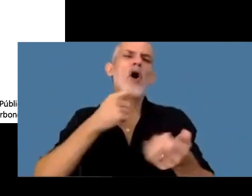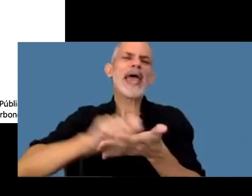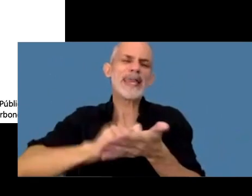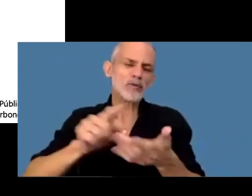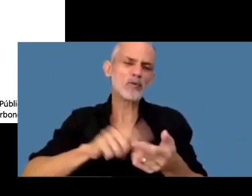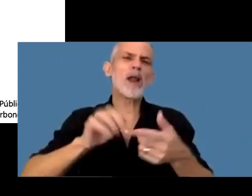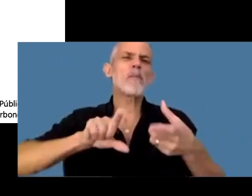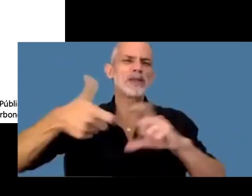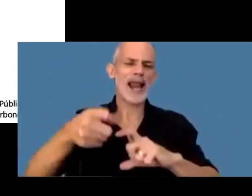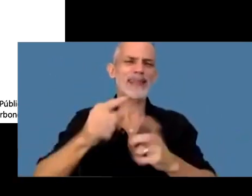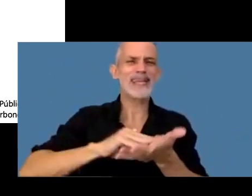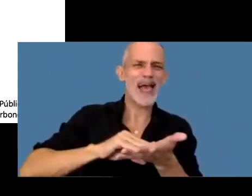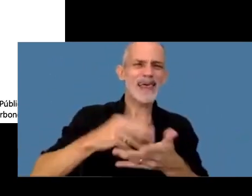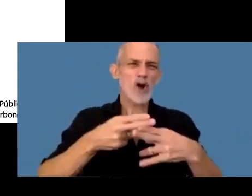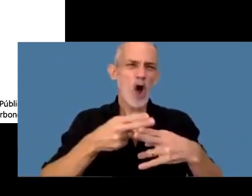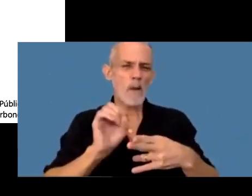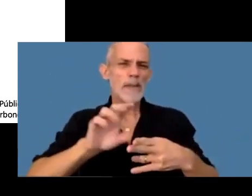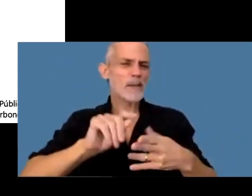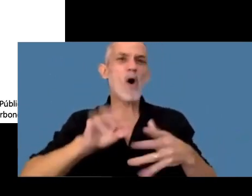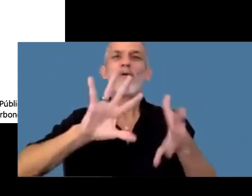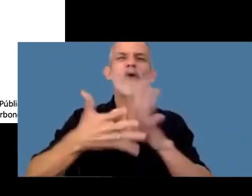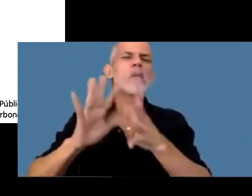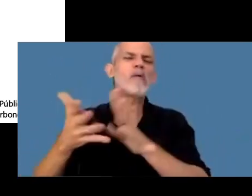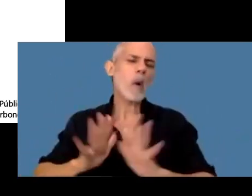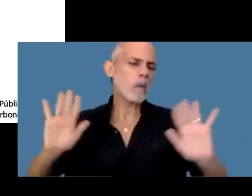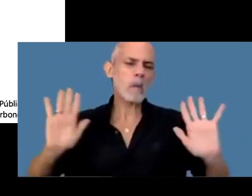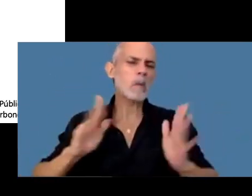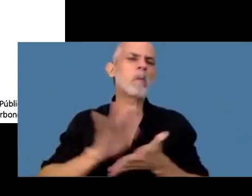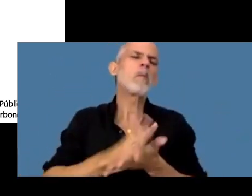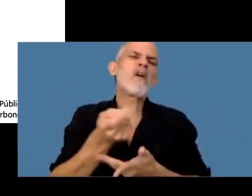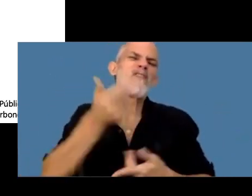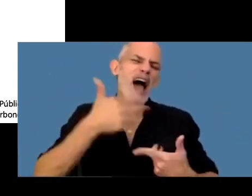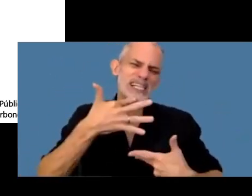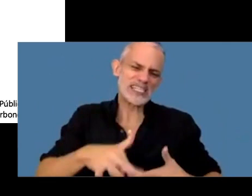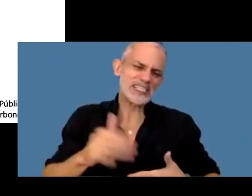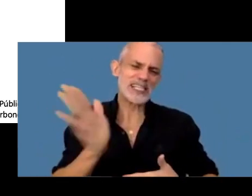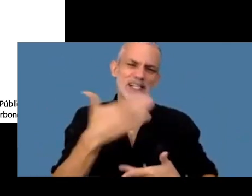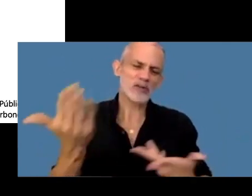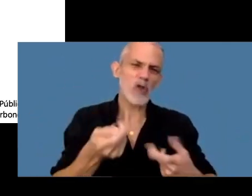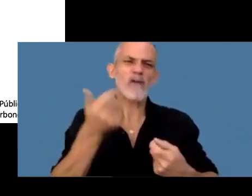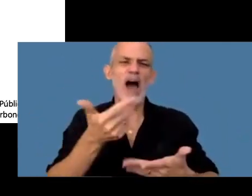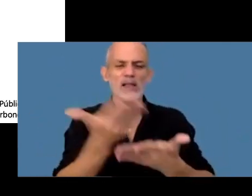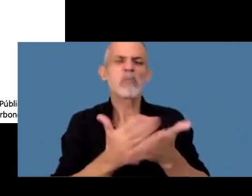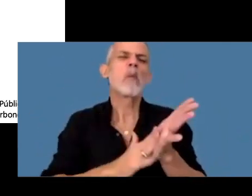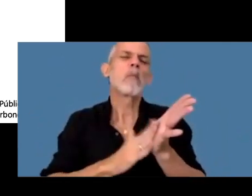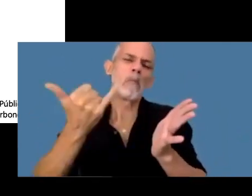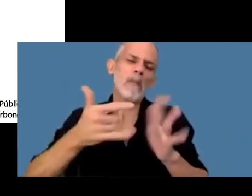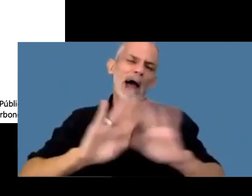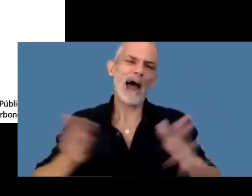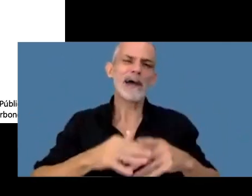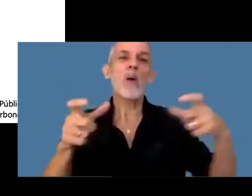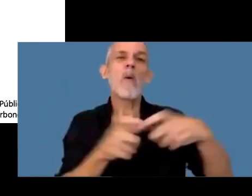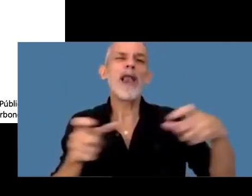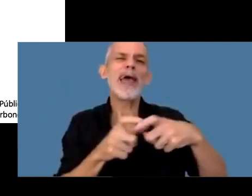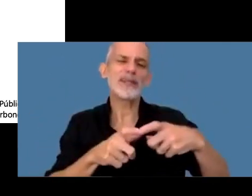de dominios. En esas formas no tenemos problemas, son fáciles de entender y muy fáciles de verificar. Y ese boleto de compraventa o escritura